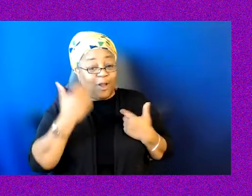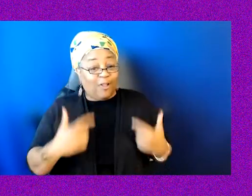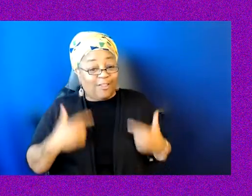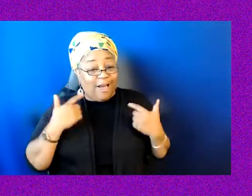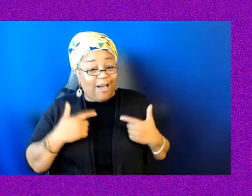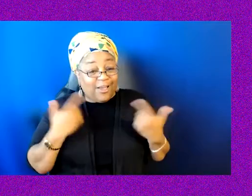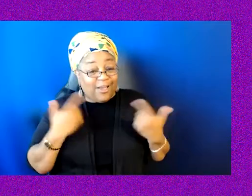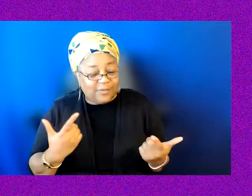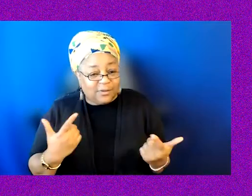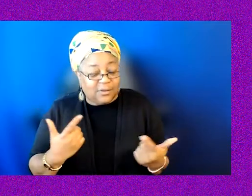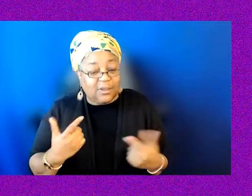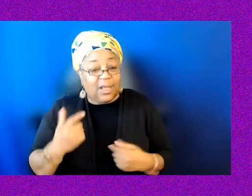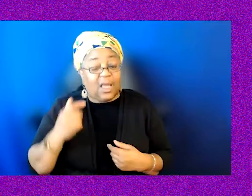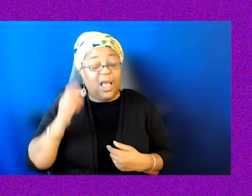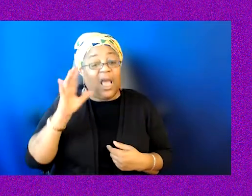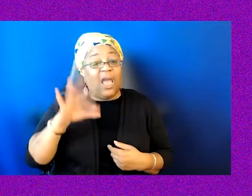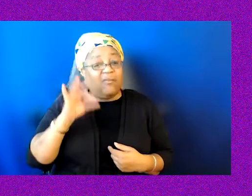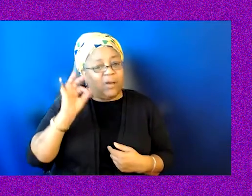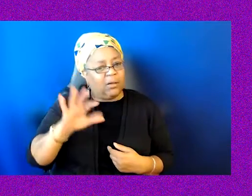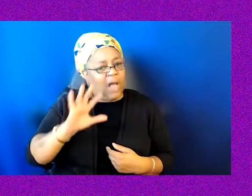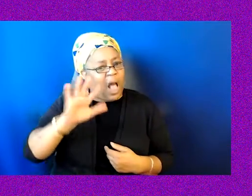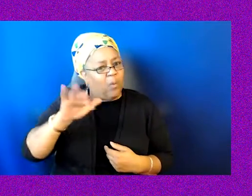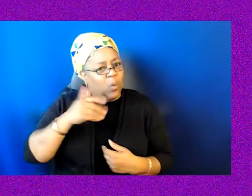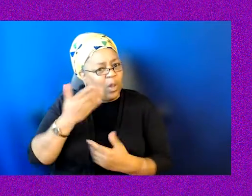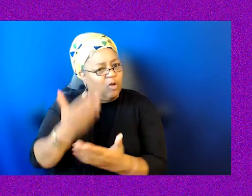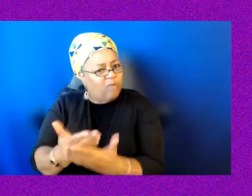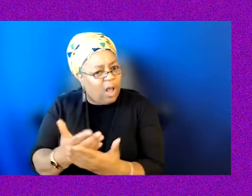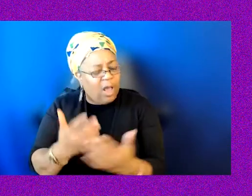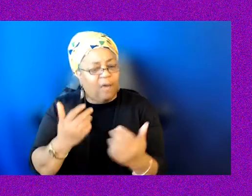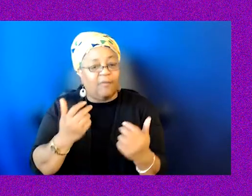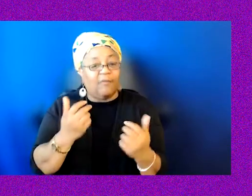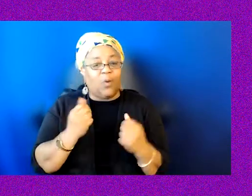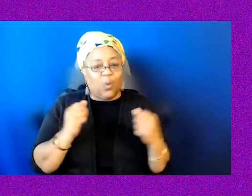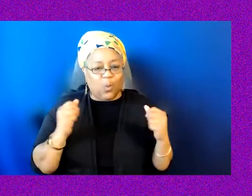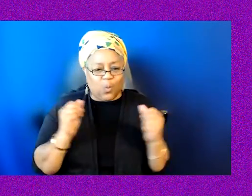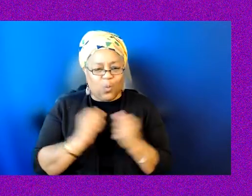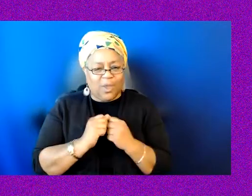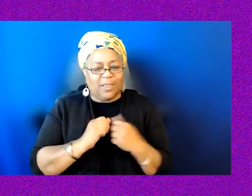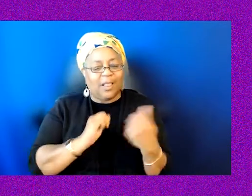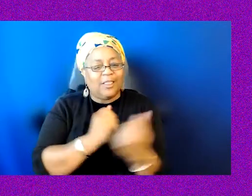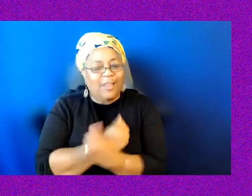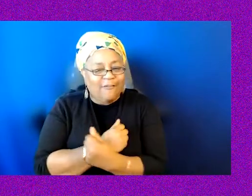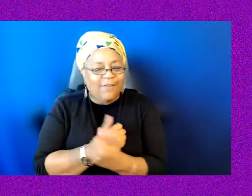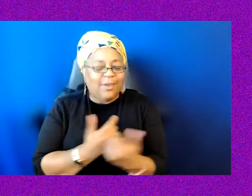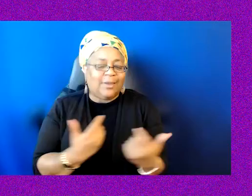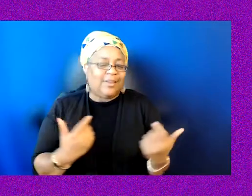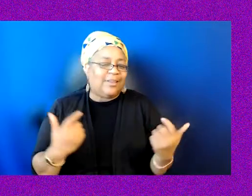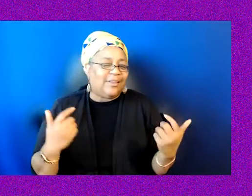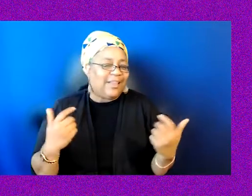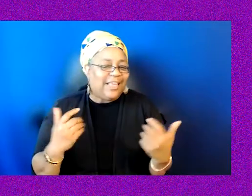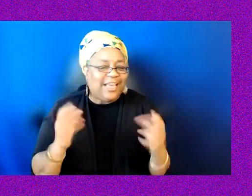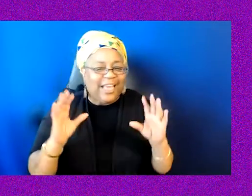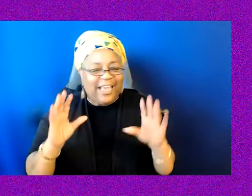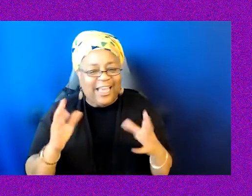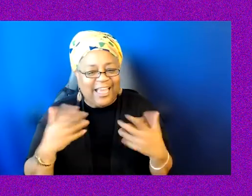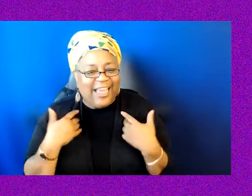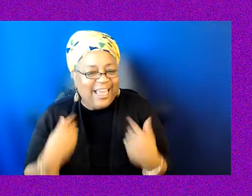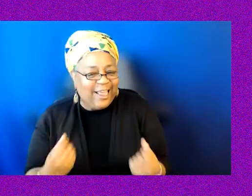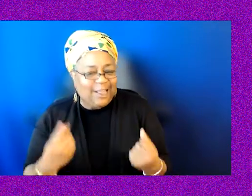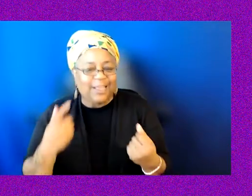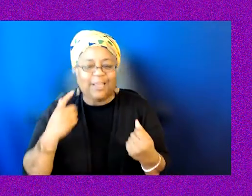vidas. ¿Qué tal si le dijera que vamos a llegar ahí a través del amor, sanación y andar sin